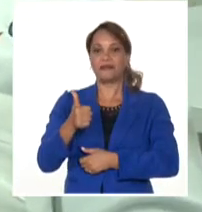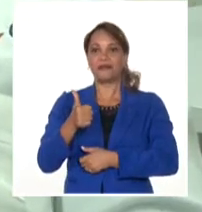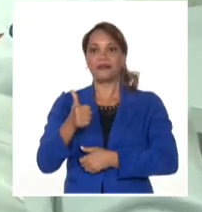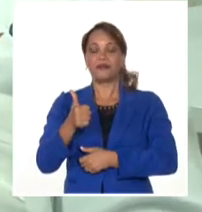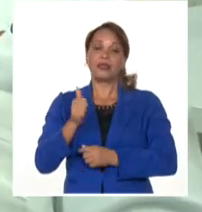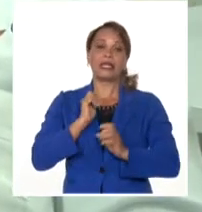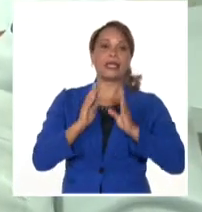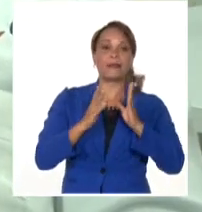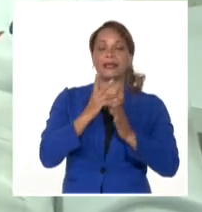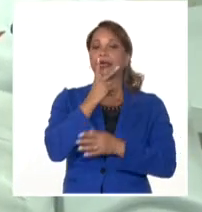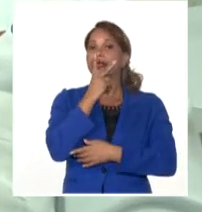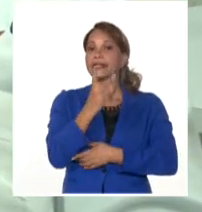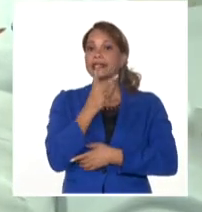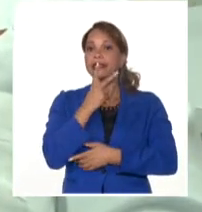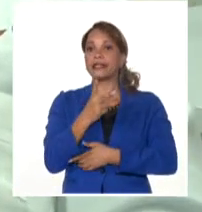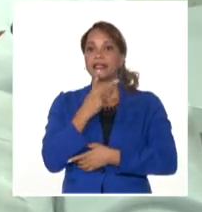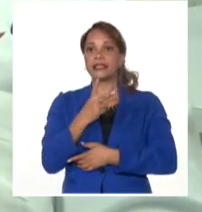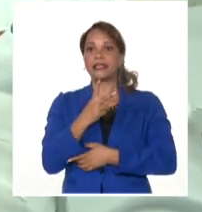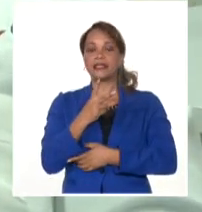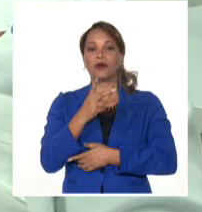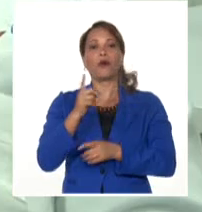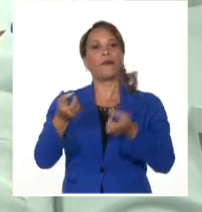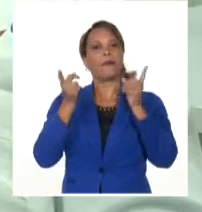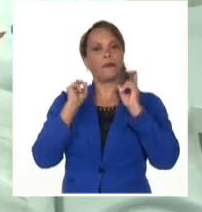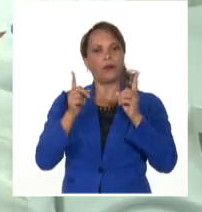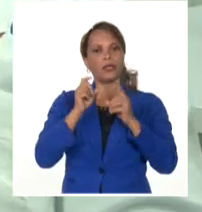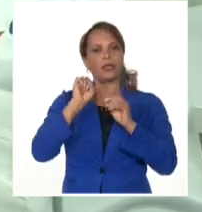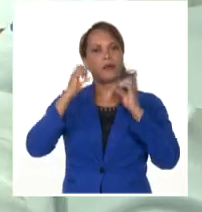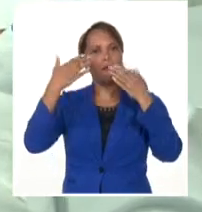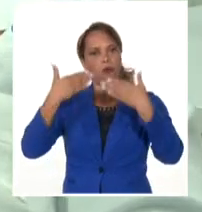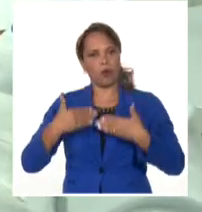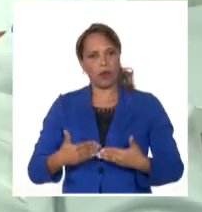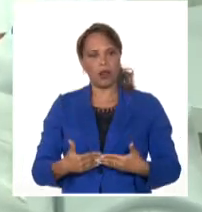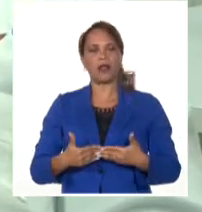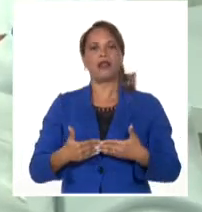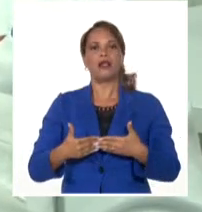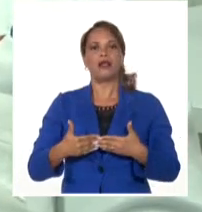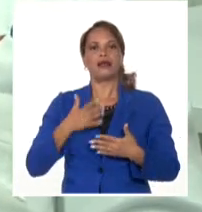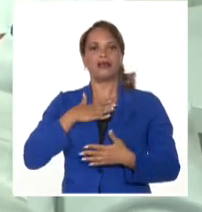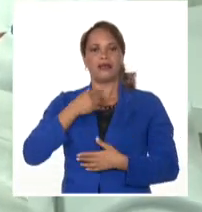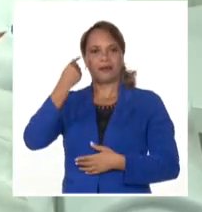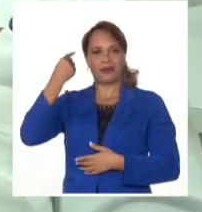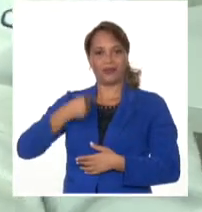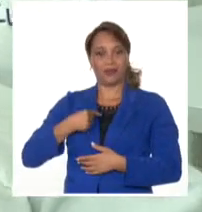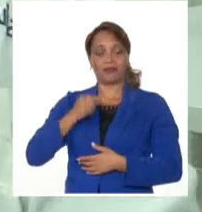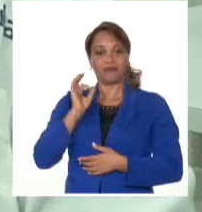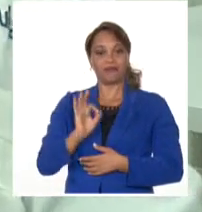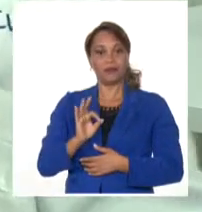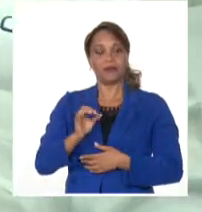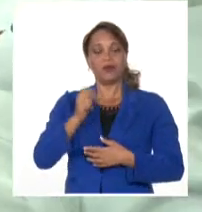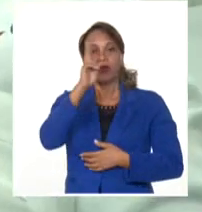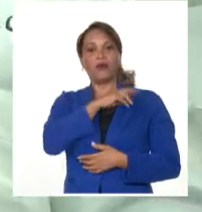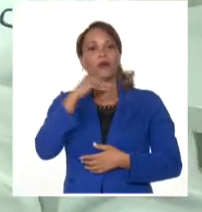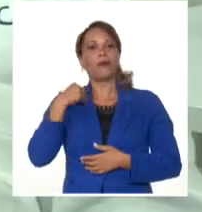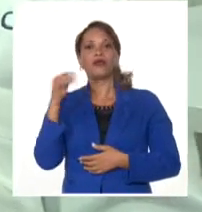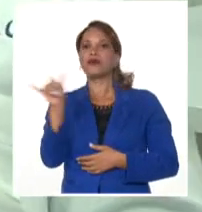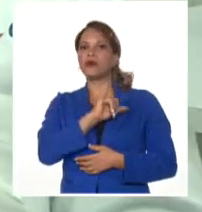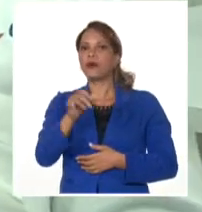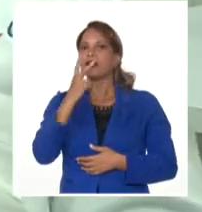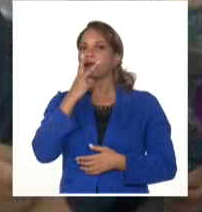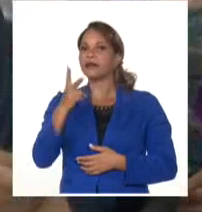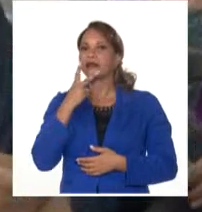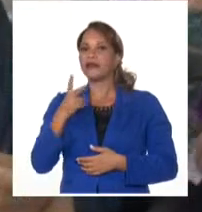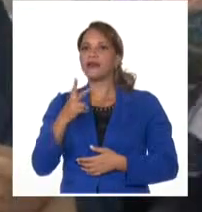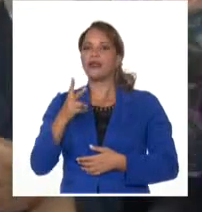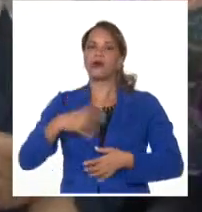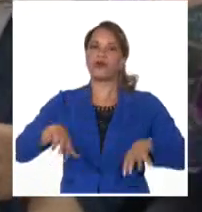en la atención política, moral, espiritual de nuestros colaboradores, como en la atención material y a sus condiciones